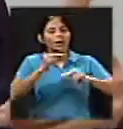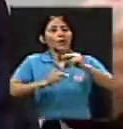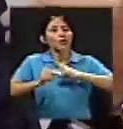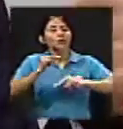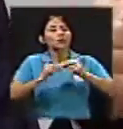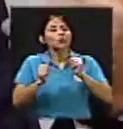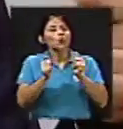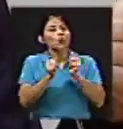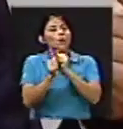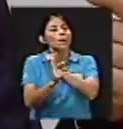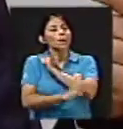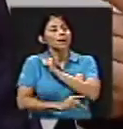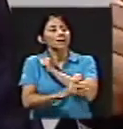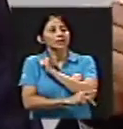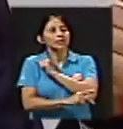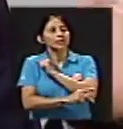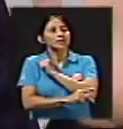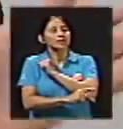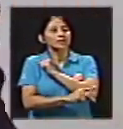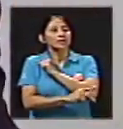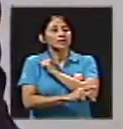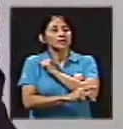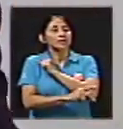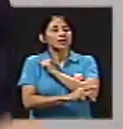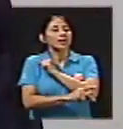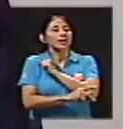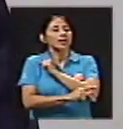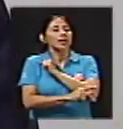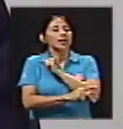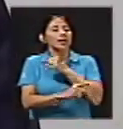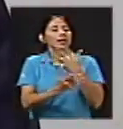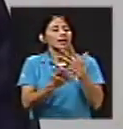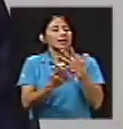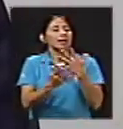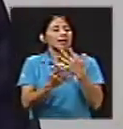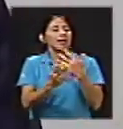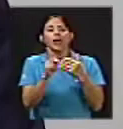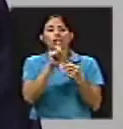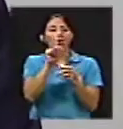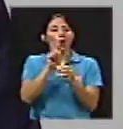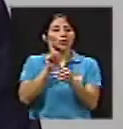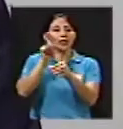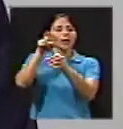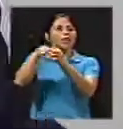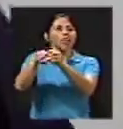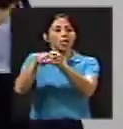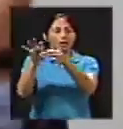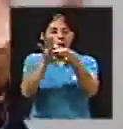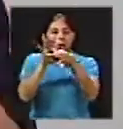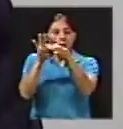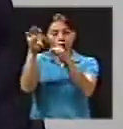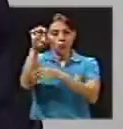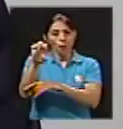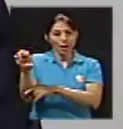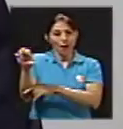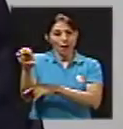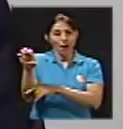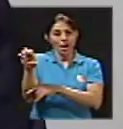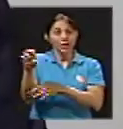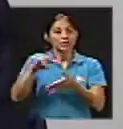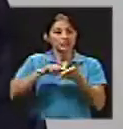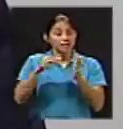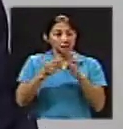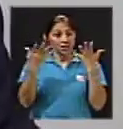negociación con los países externos a la Unión Europea, lo cual cierra ese